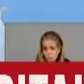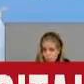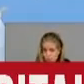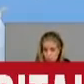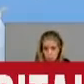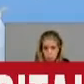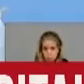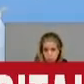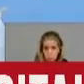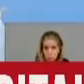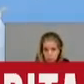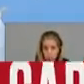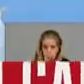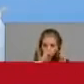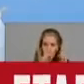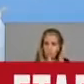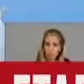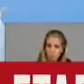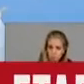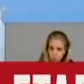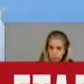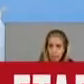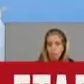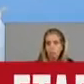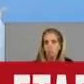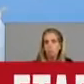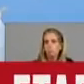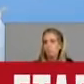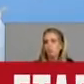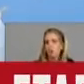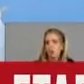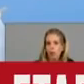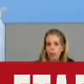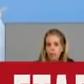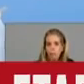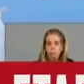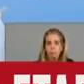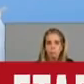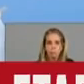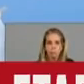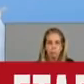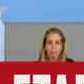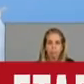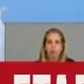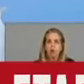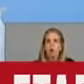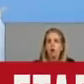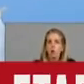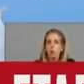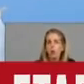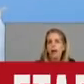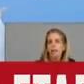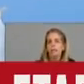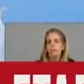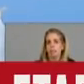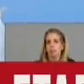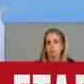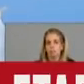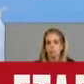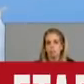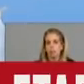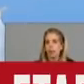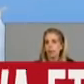manera, esos números, cuando uno no ve solamente la cantidad de infectados, no le dan mal a la